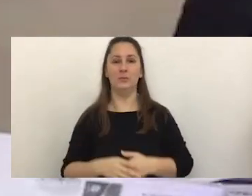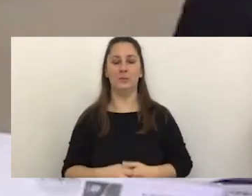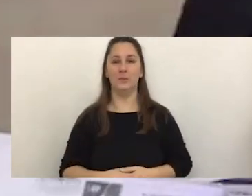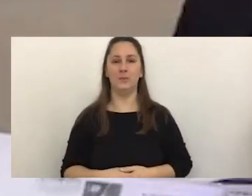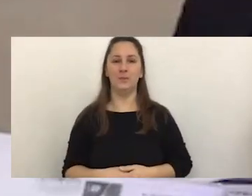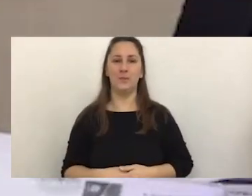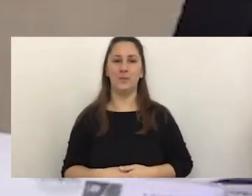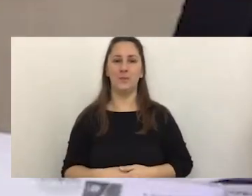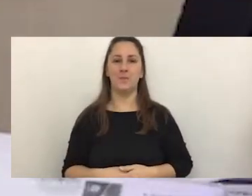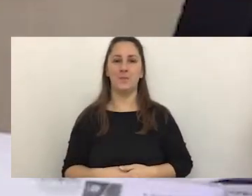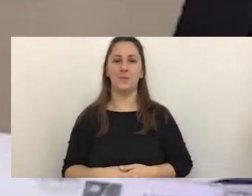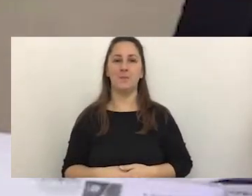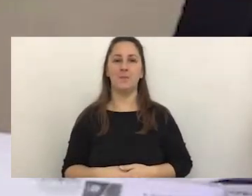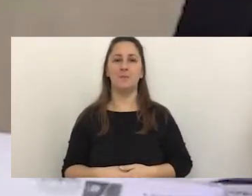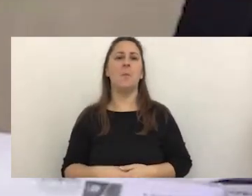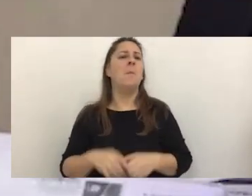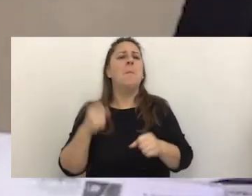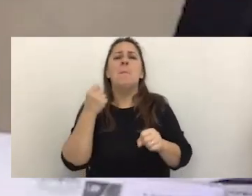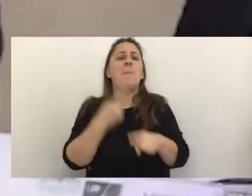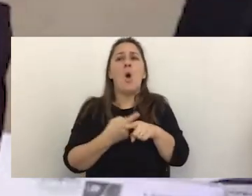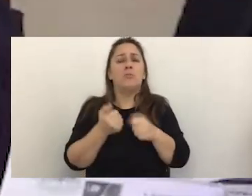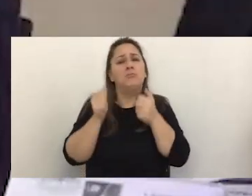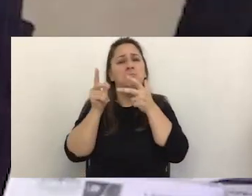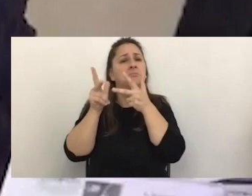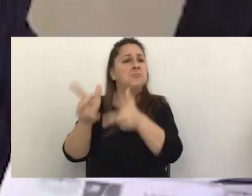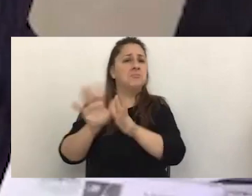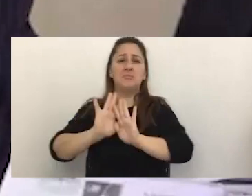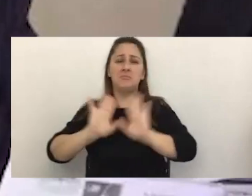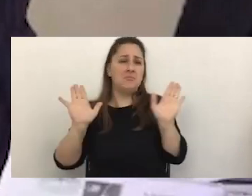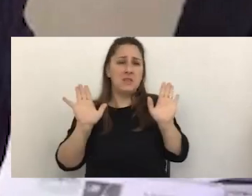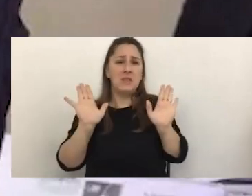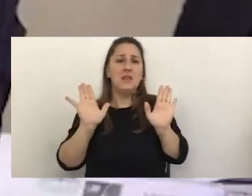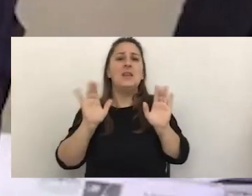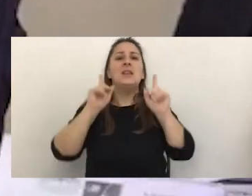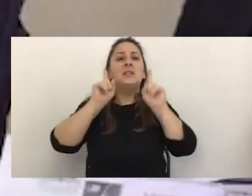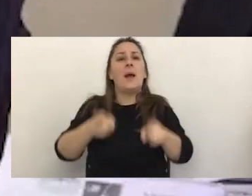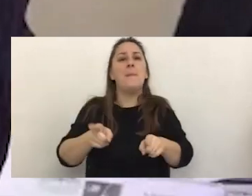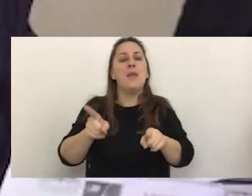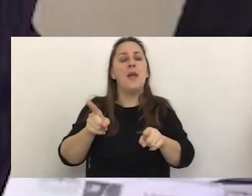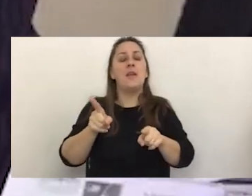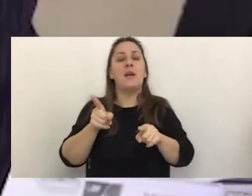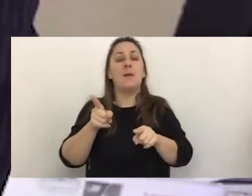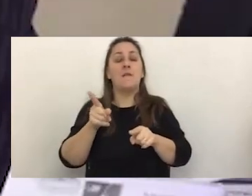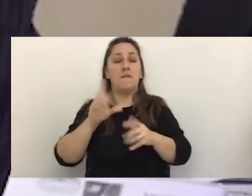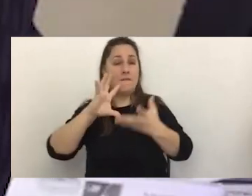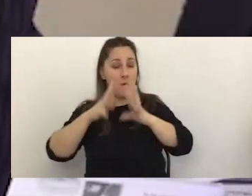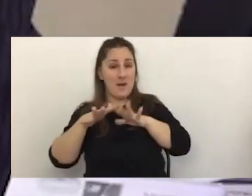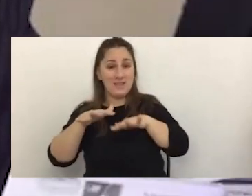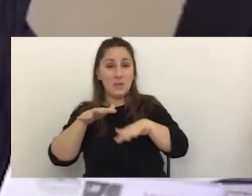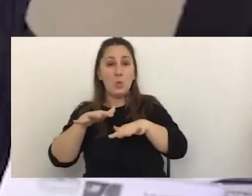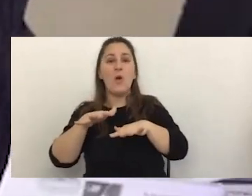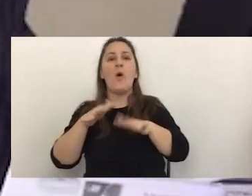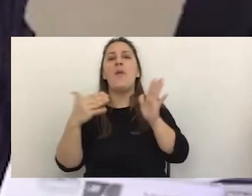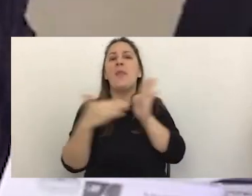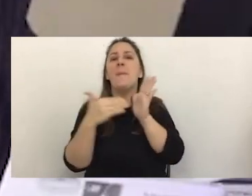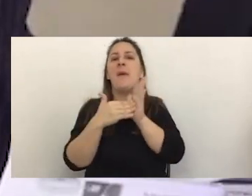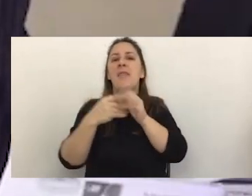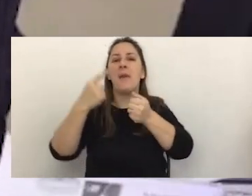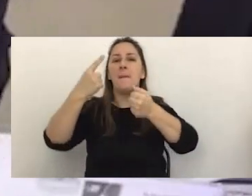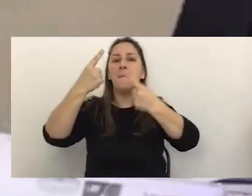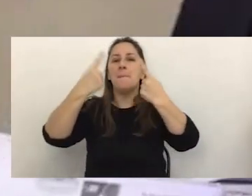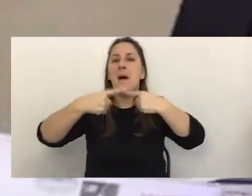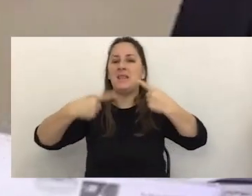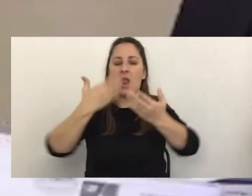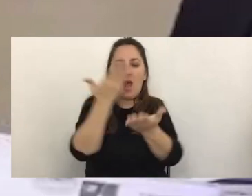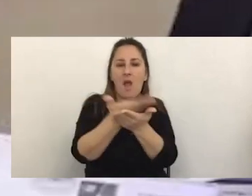por el solo consentimiento y con independencia de los materiales genéticos aportados.